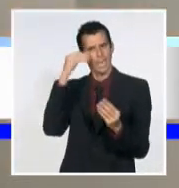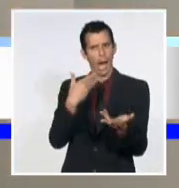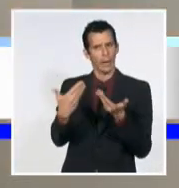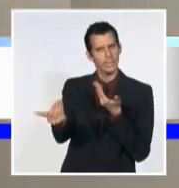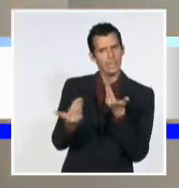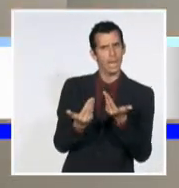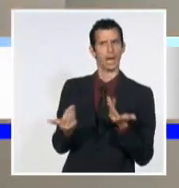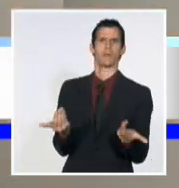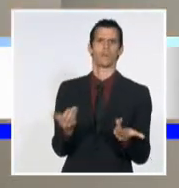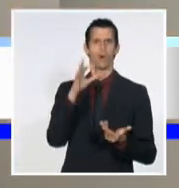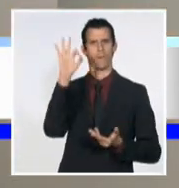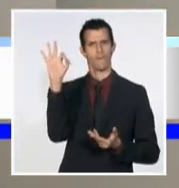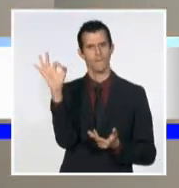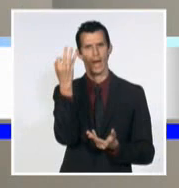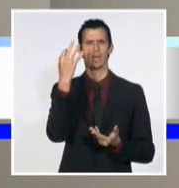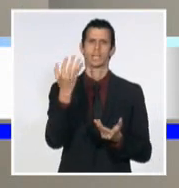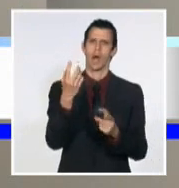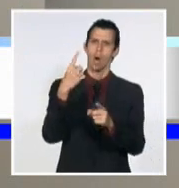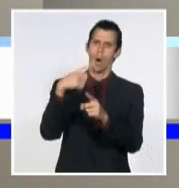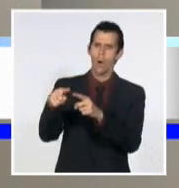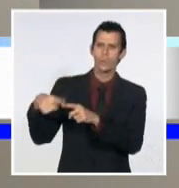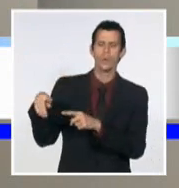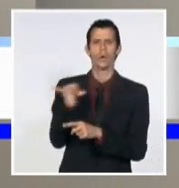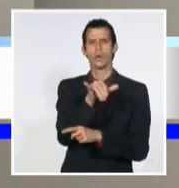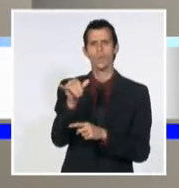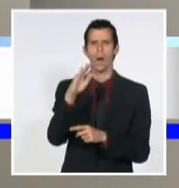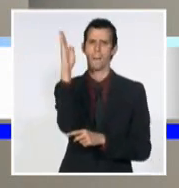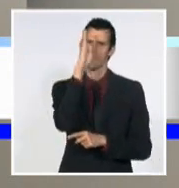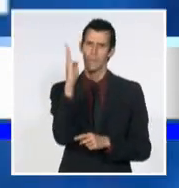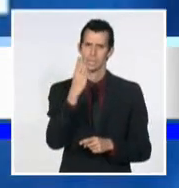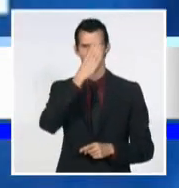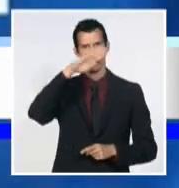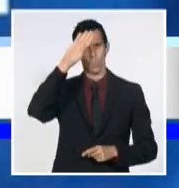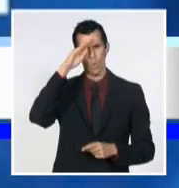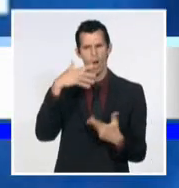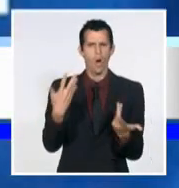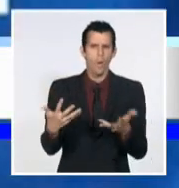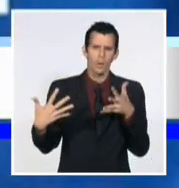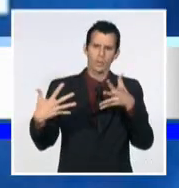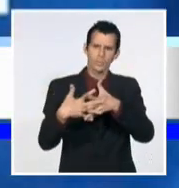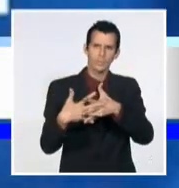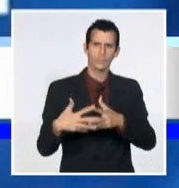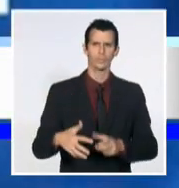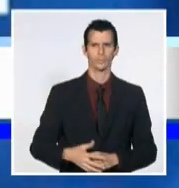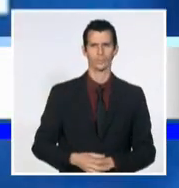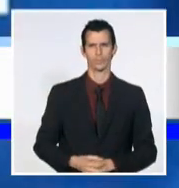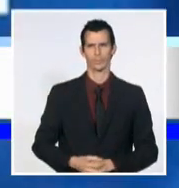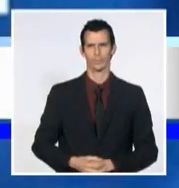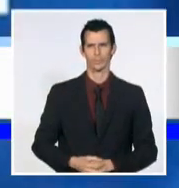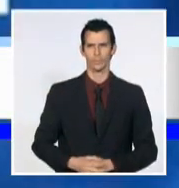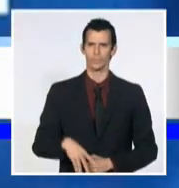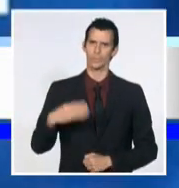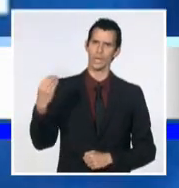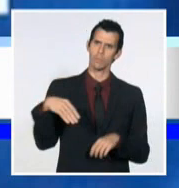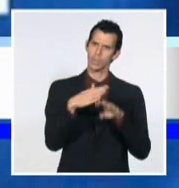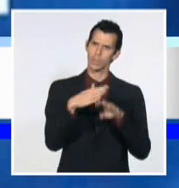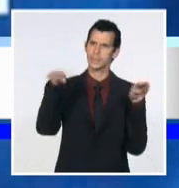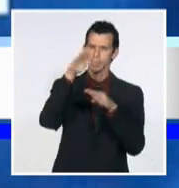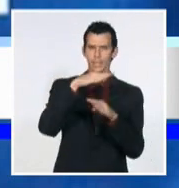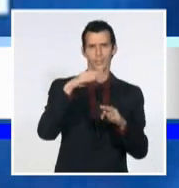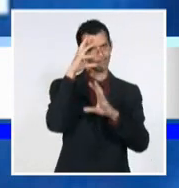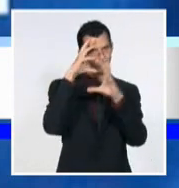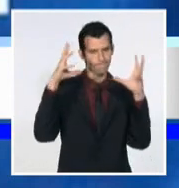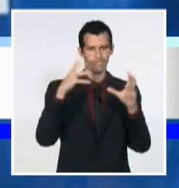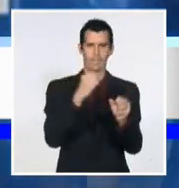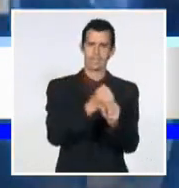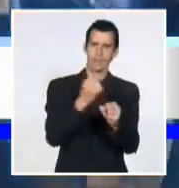calidad de la educación. Trujillo dialogó además con el viceministro para la investigación del Ministerio de Ciencias, Investigación y Tecnología de